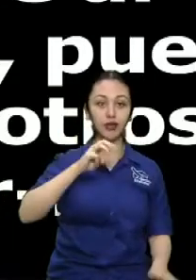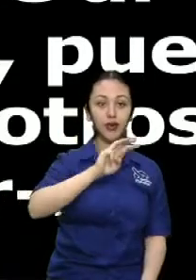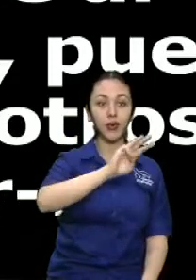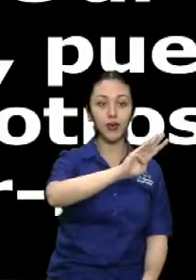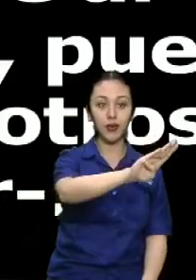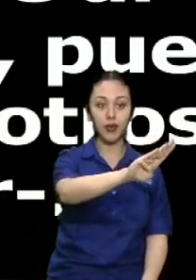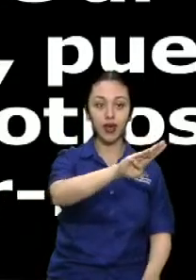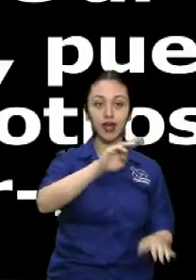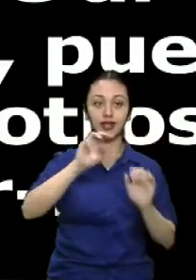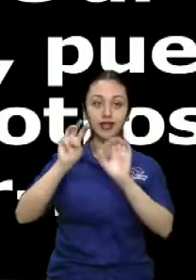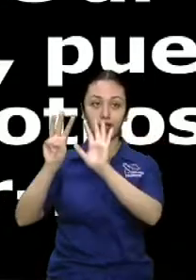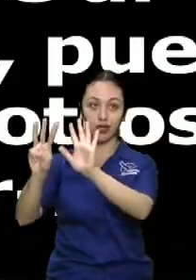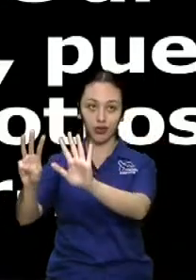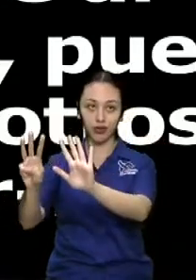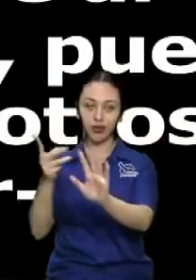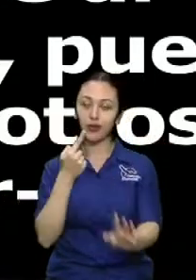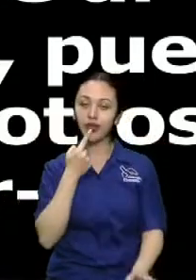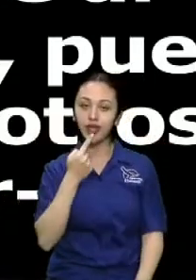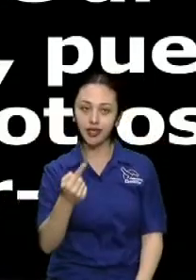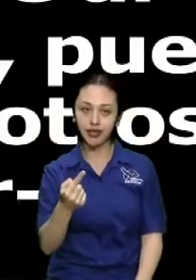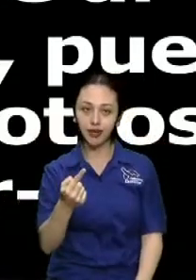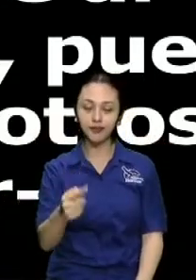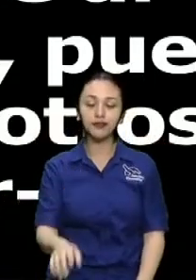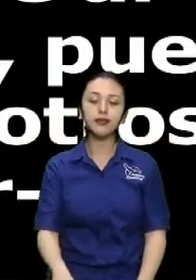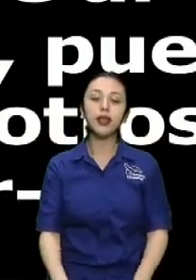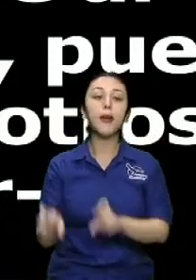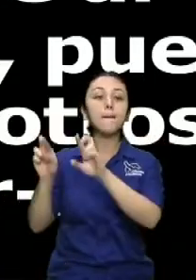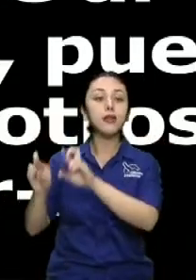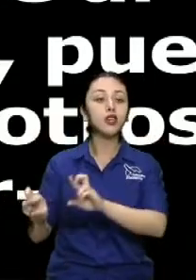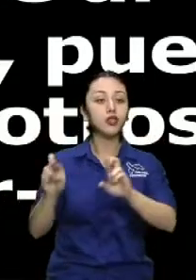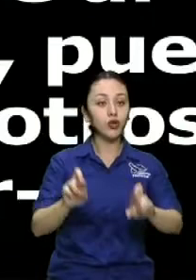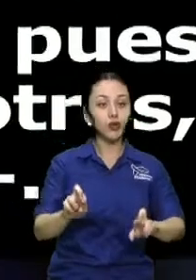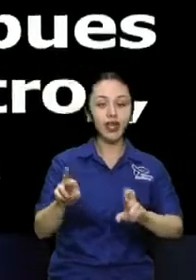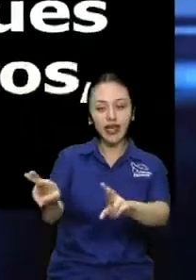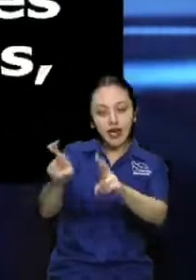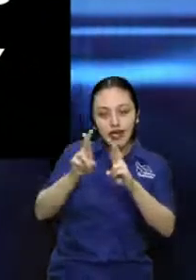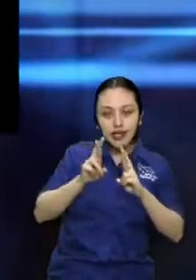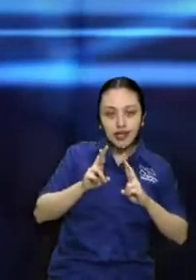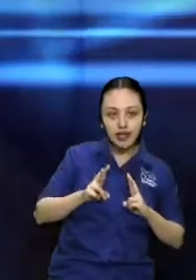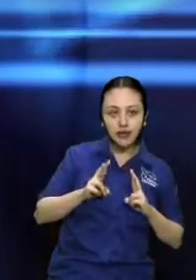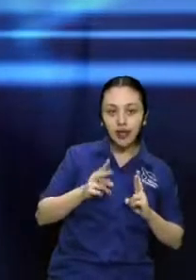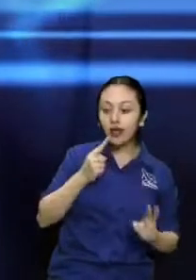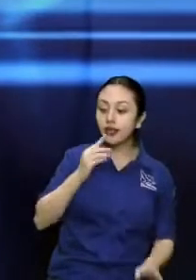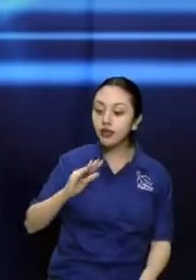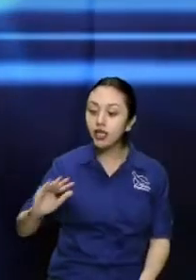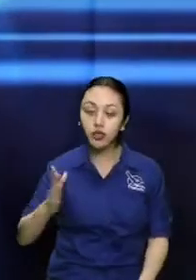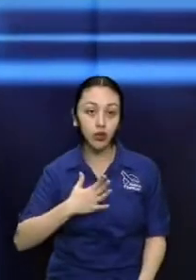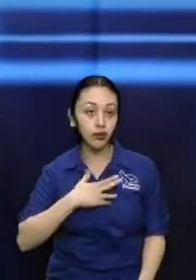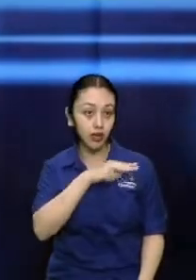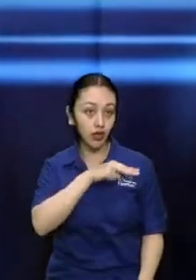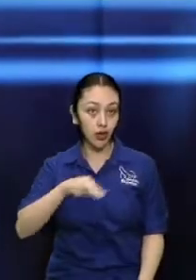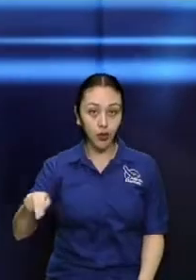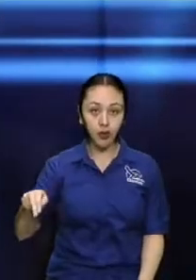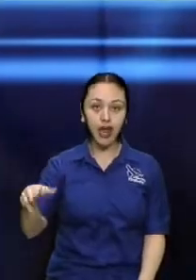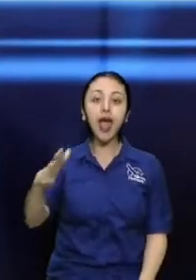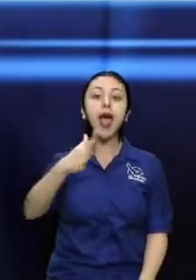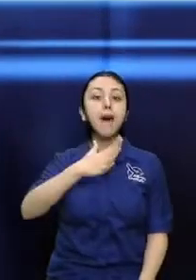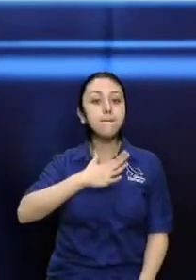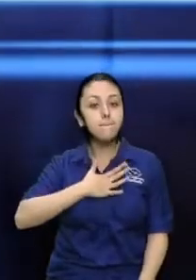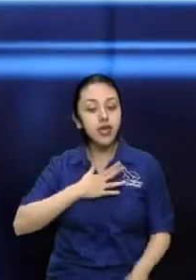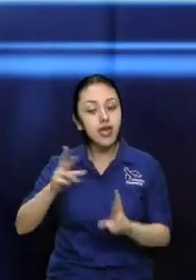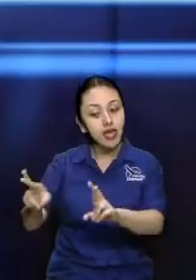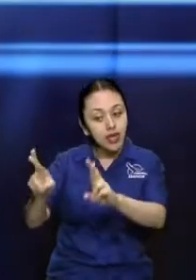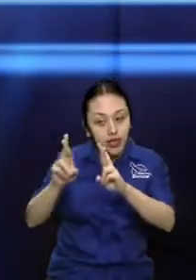nombre, a mí me recibe. Y quien me recibe a mí, recibe el que, al que me ha enviado. Pues